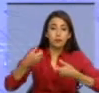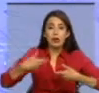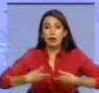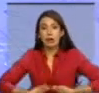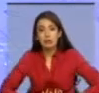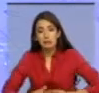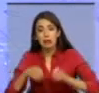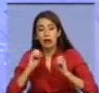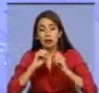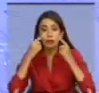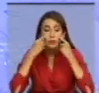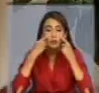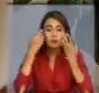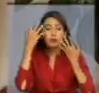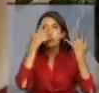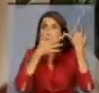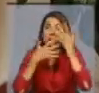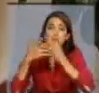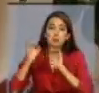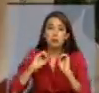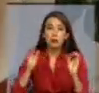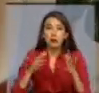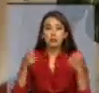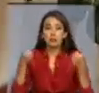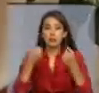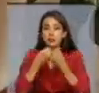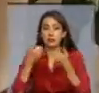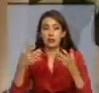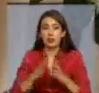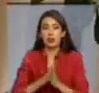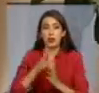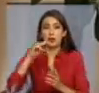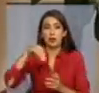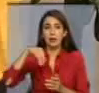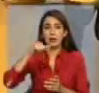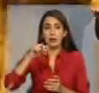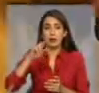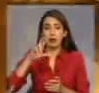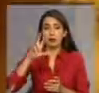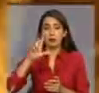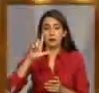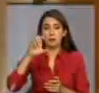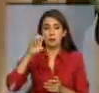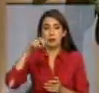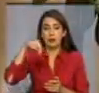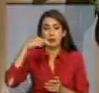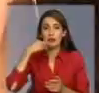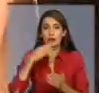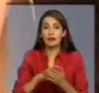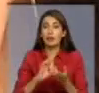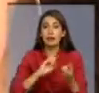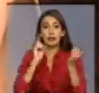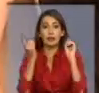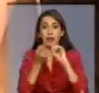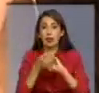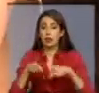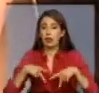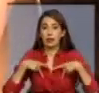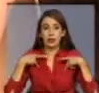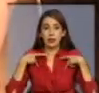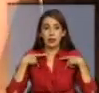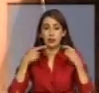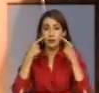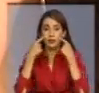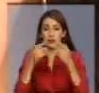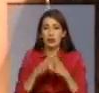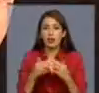interprovinciales. La vida de Marlene Vélez cambió por completo el sábado 5 de abril de 2014. Dice que desde ese día ya no